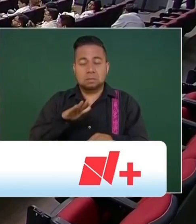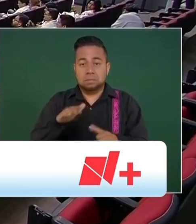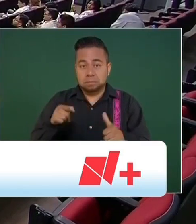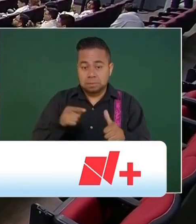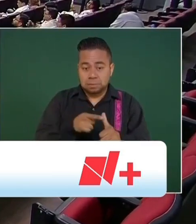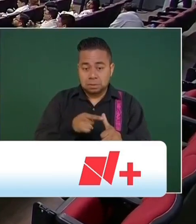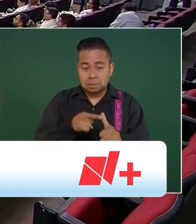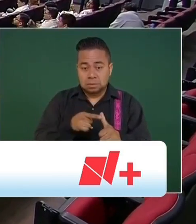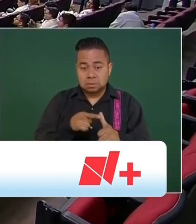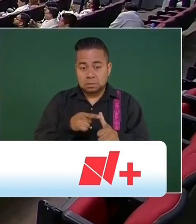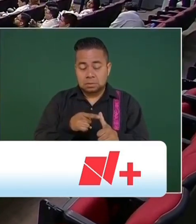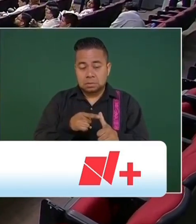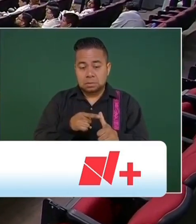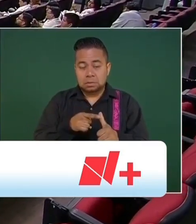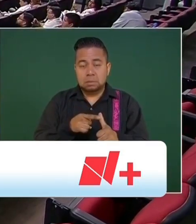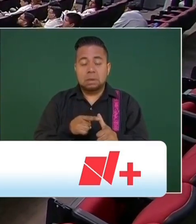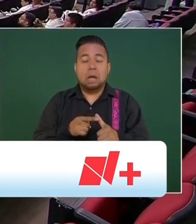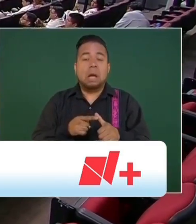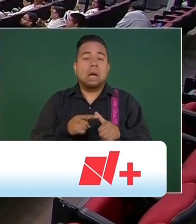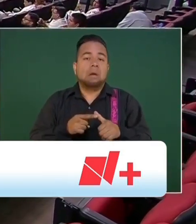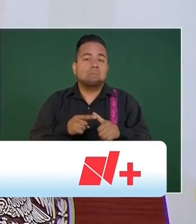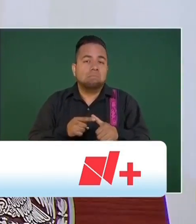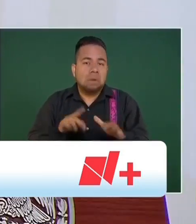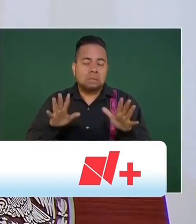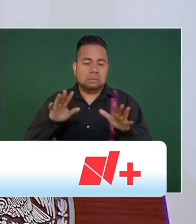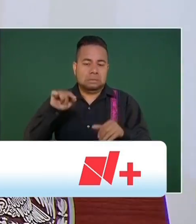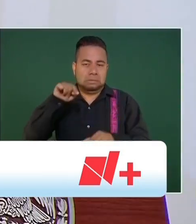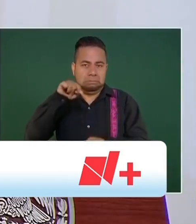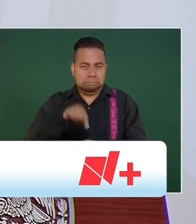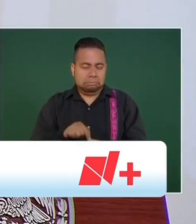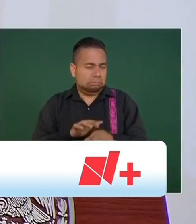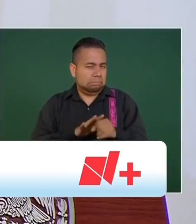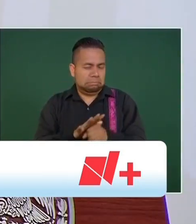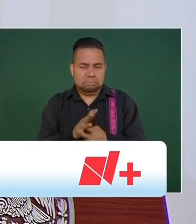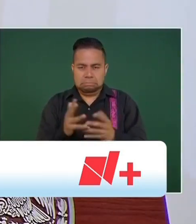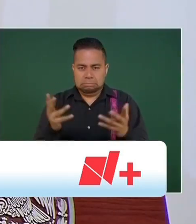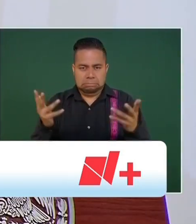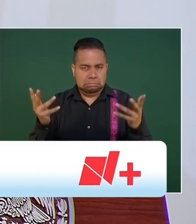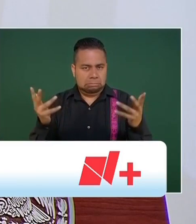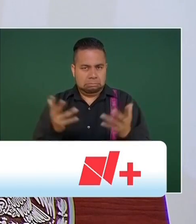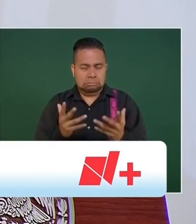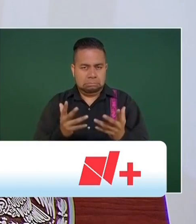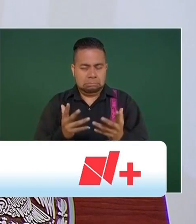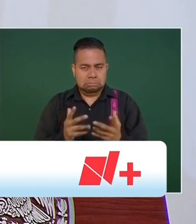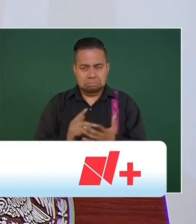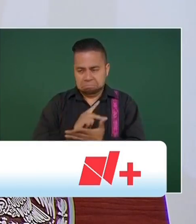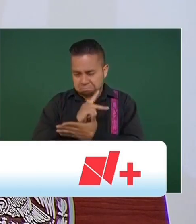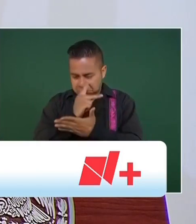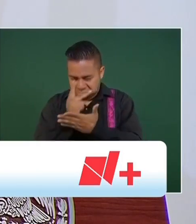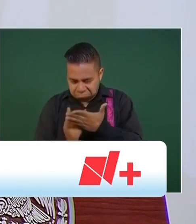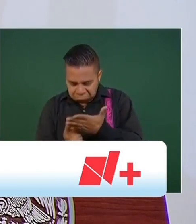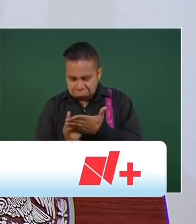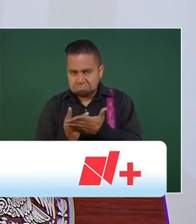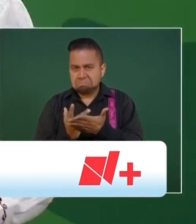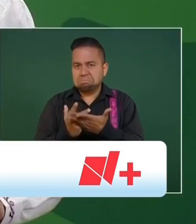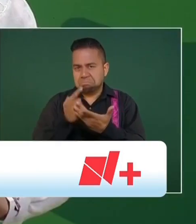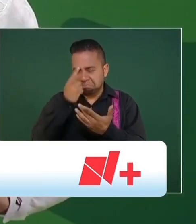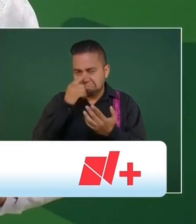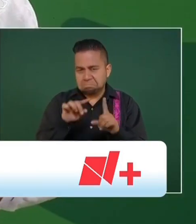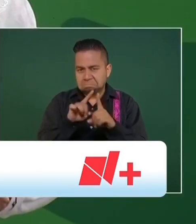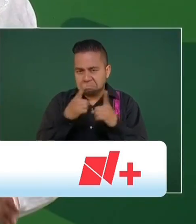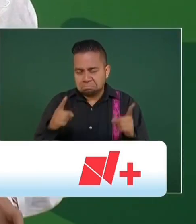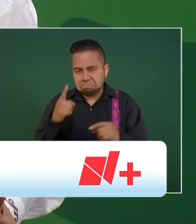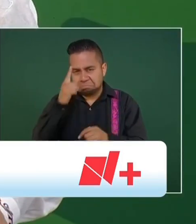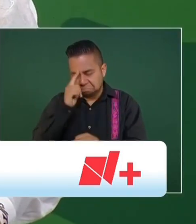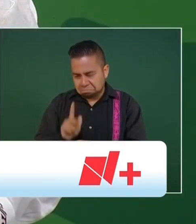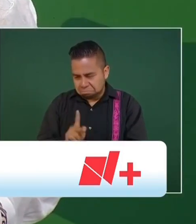ver si logramos llevar a cabo el plan de desarrollo para